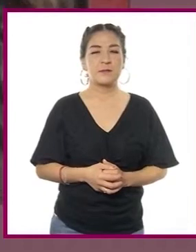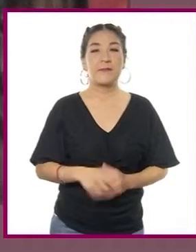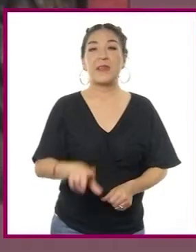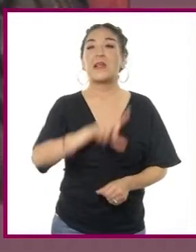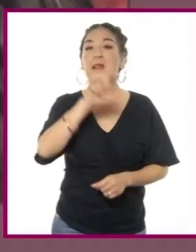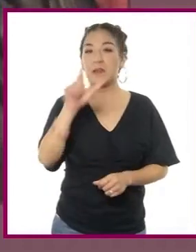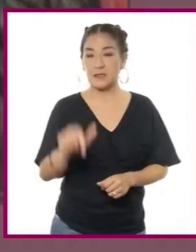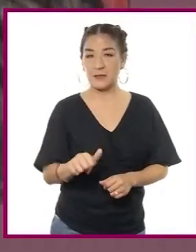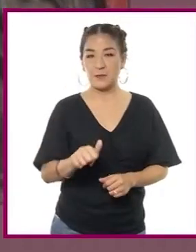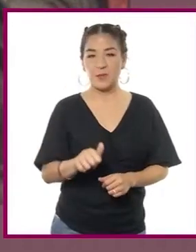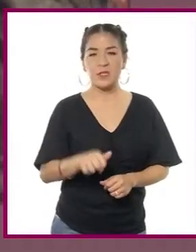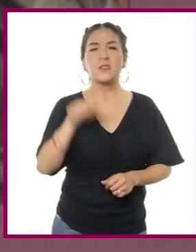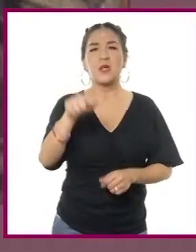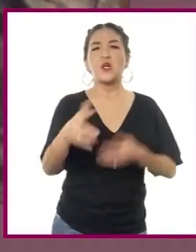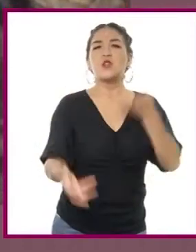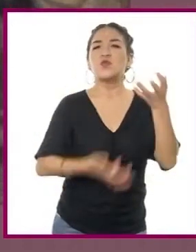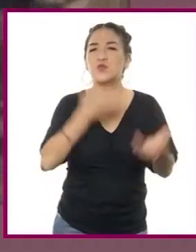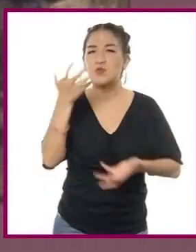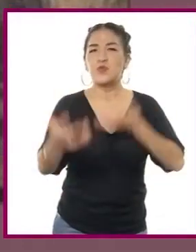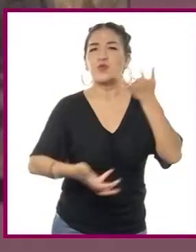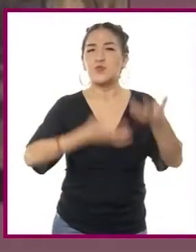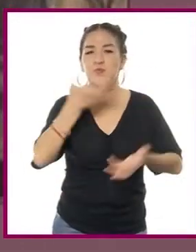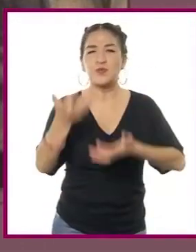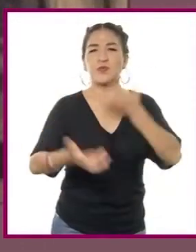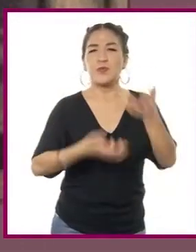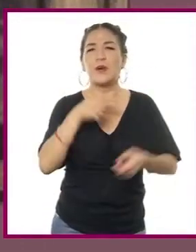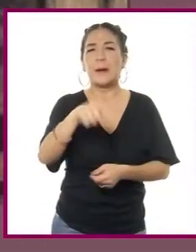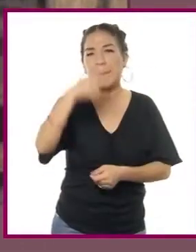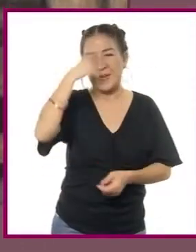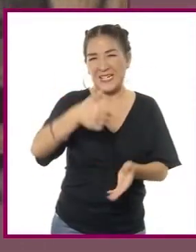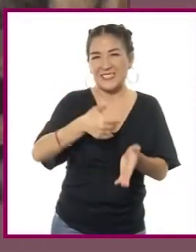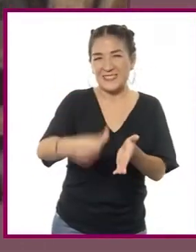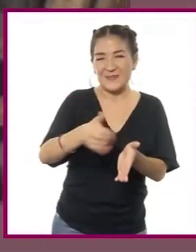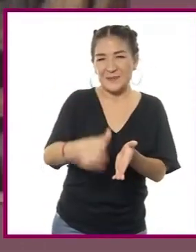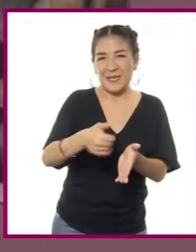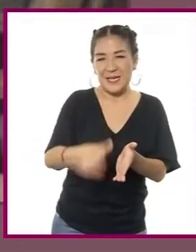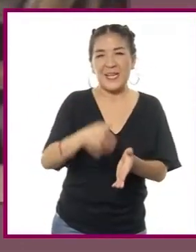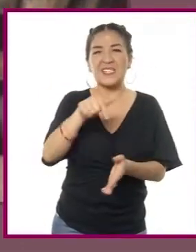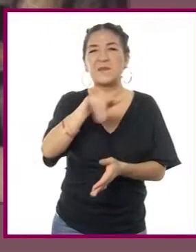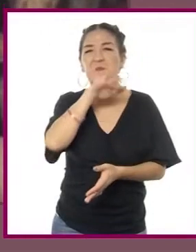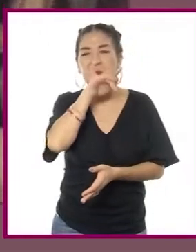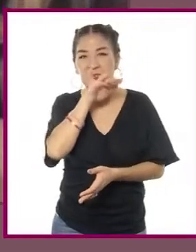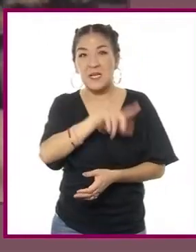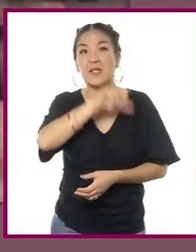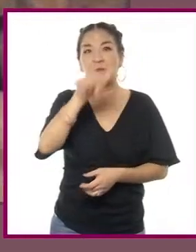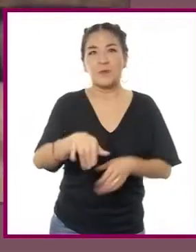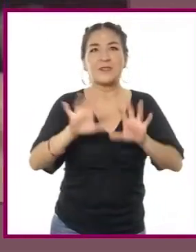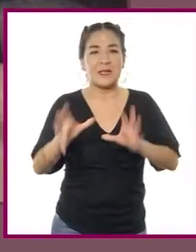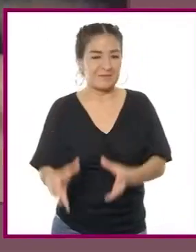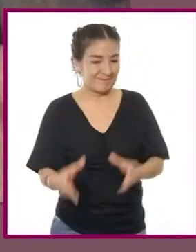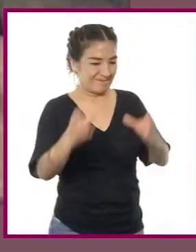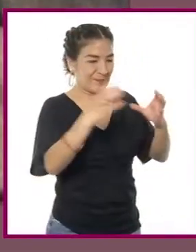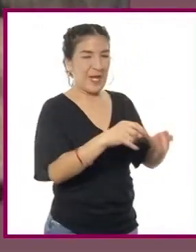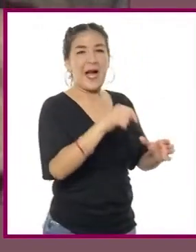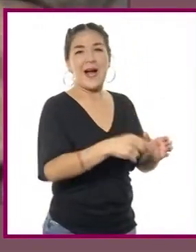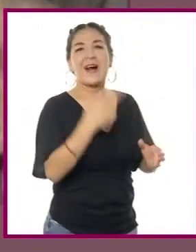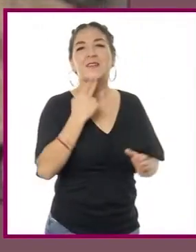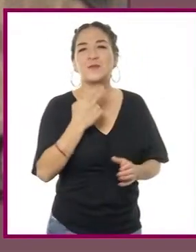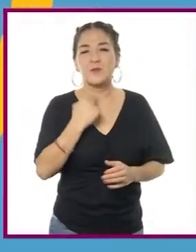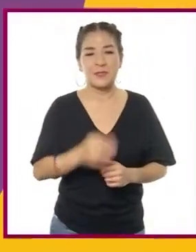Enseguida, se cocían en grandes casos para quitar las impurezas y obtener el preciado producto.